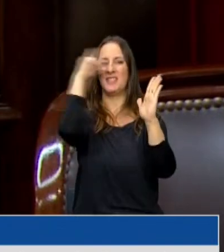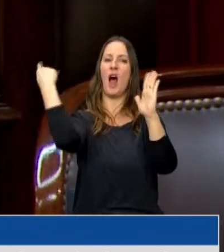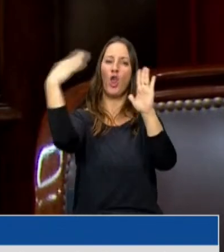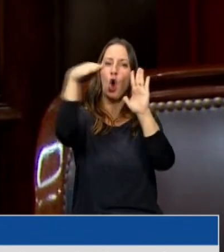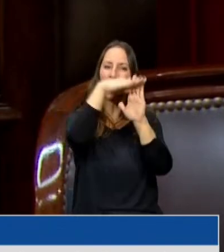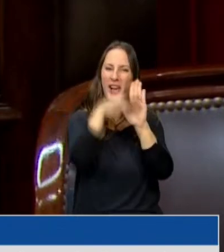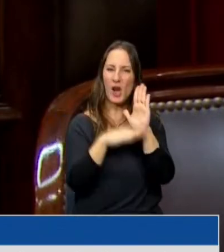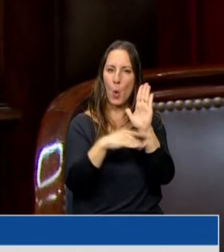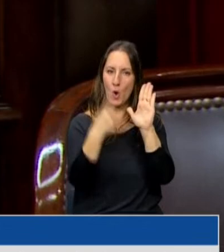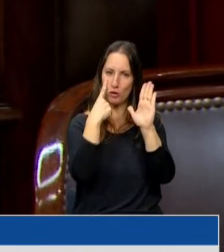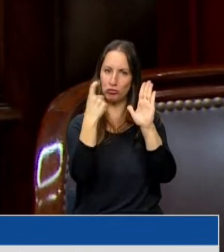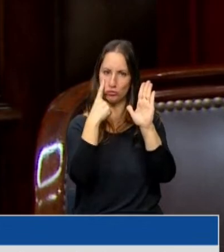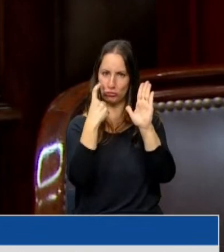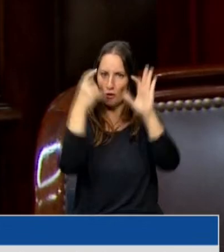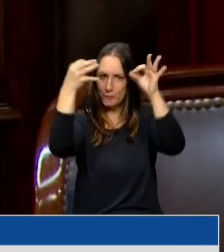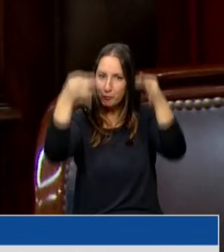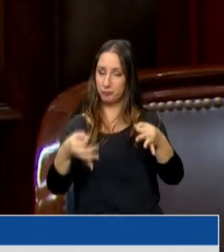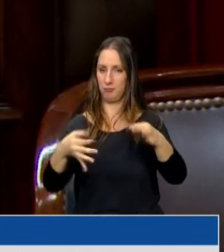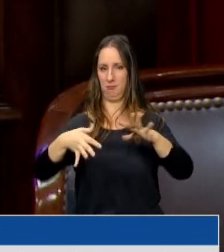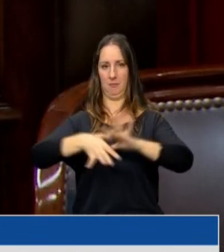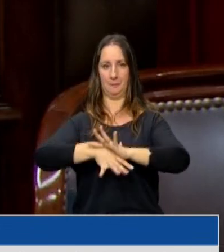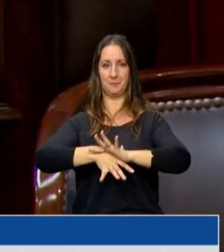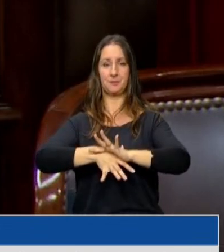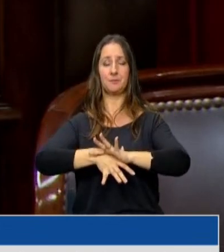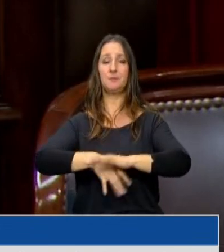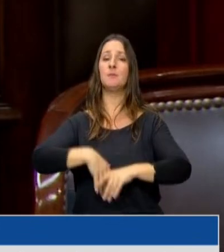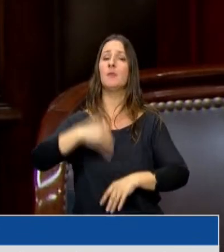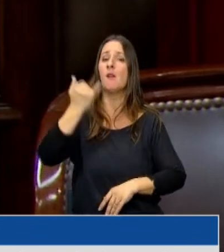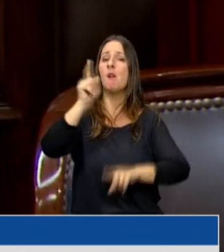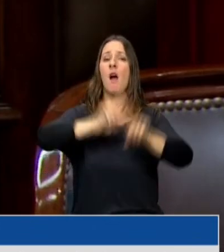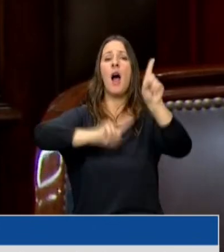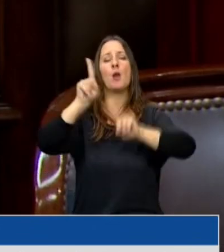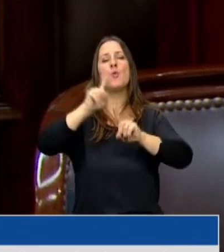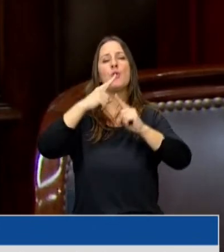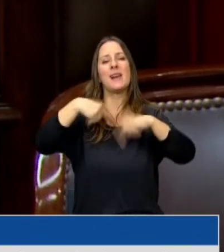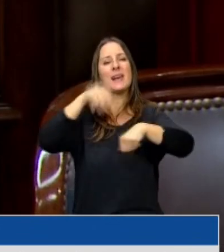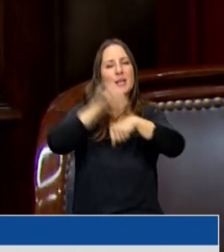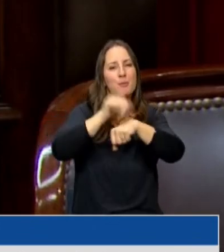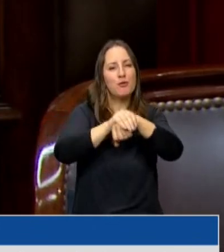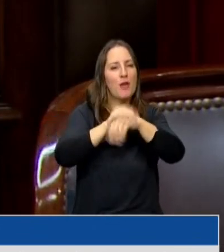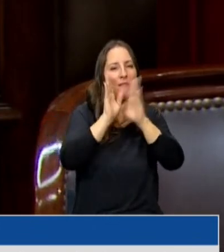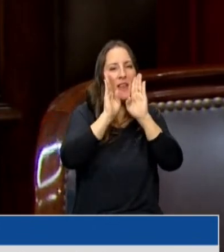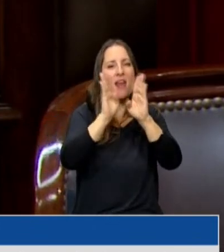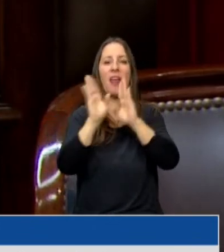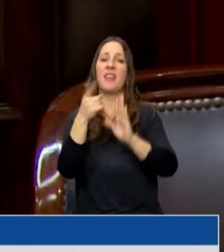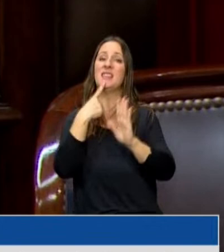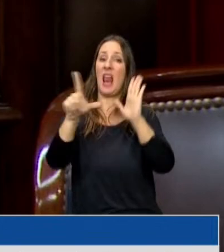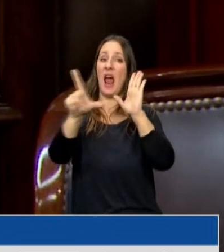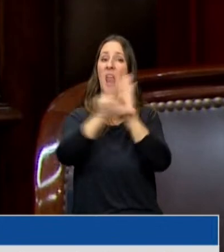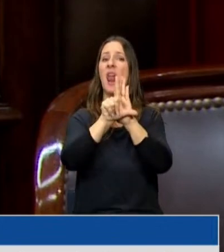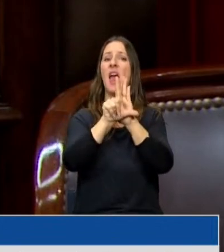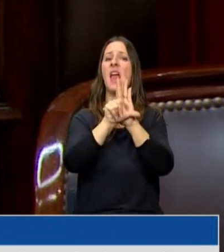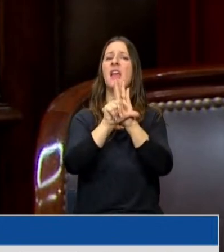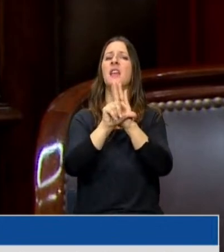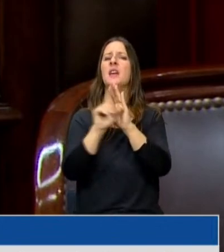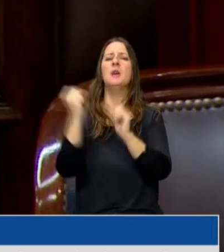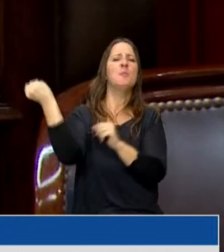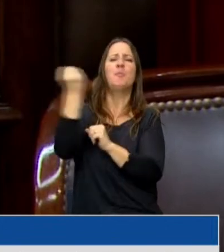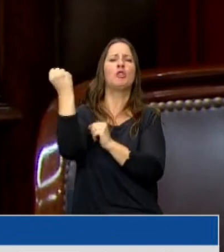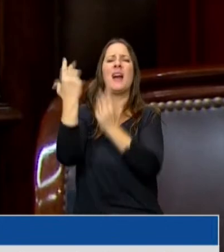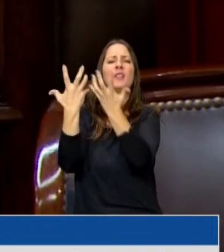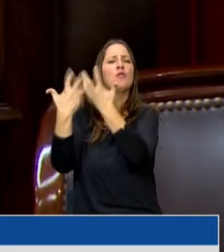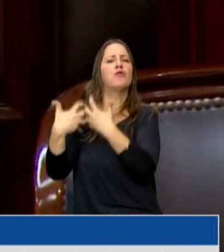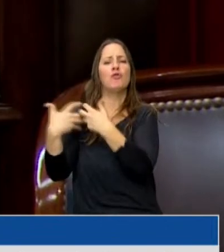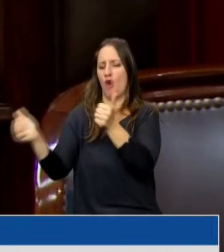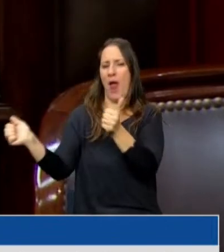eso es correcto. Después, bueno, hay algunos alcances e incumbencias que fija la ley, los roles de los acompañantes